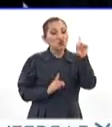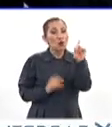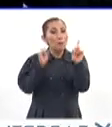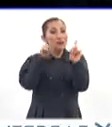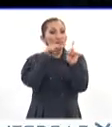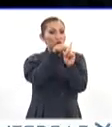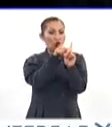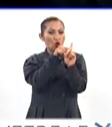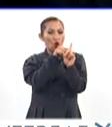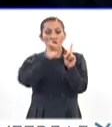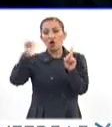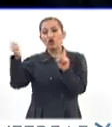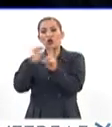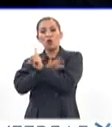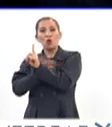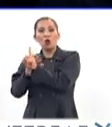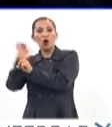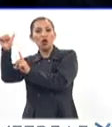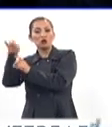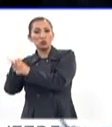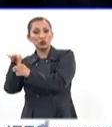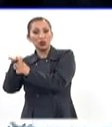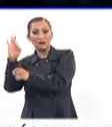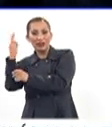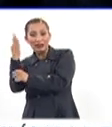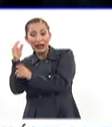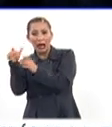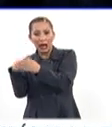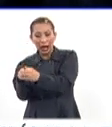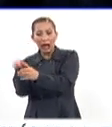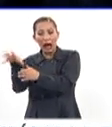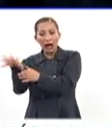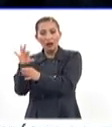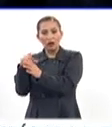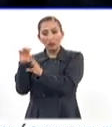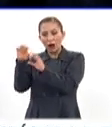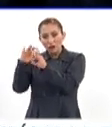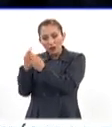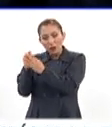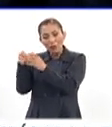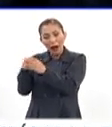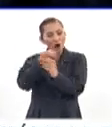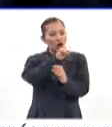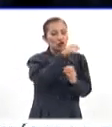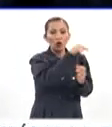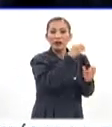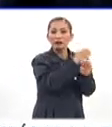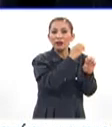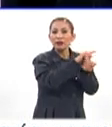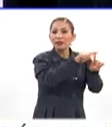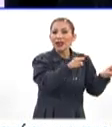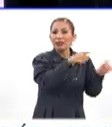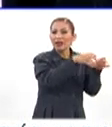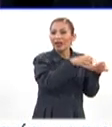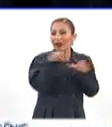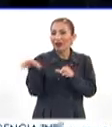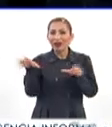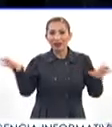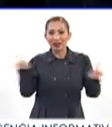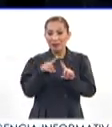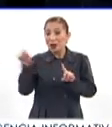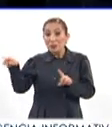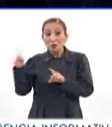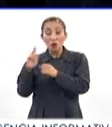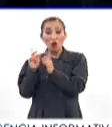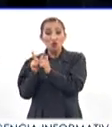común o una coalición en otras elecciones. Correcto. A nivel federal tuvimos una fórmula y a nivel local tuvimos otra. Esta, como podemos ver, es